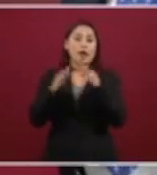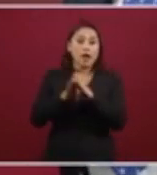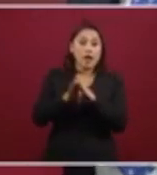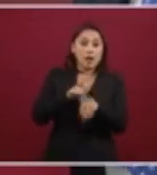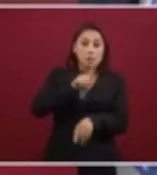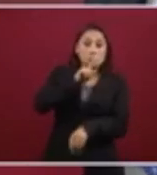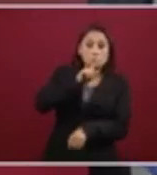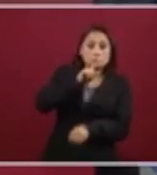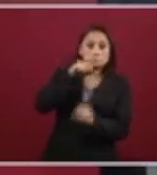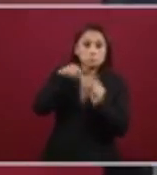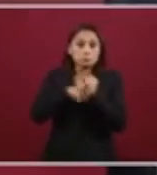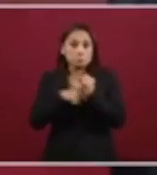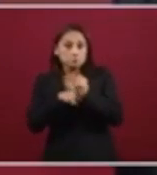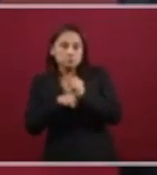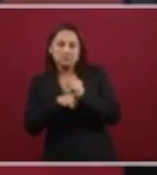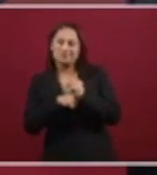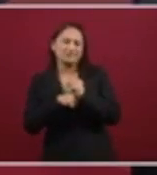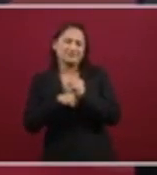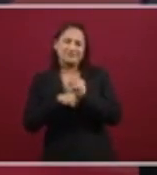oscurito.